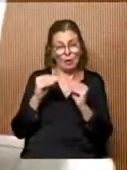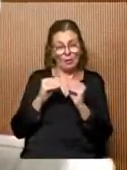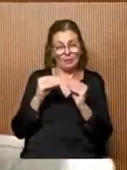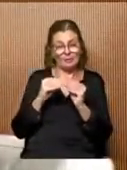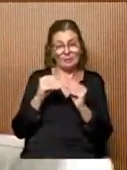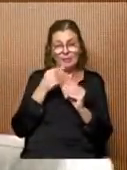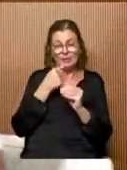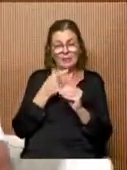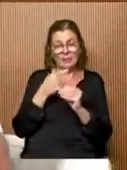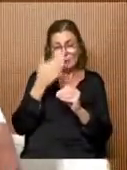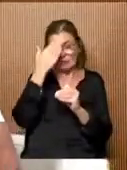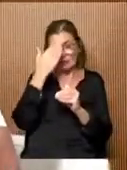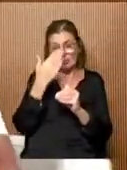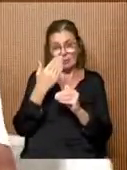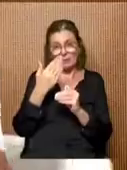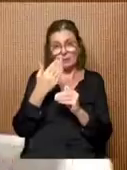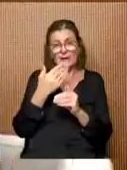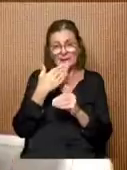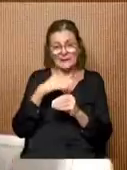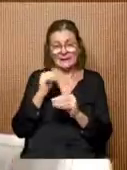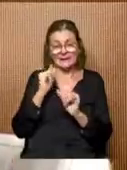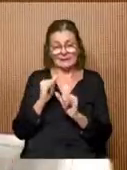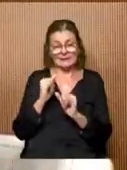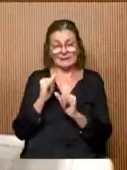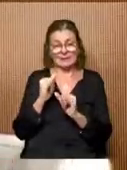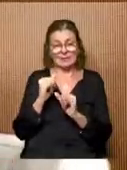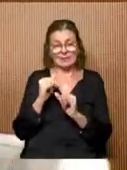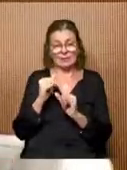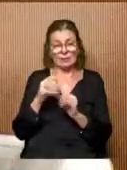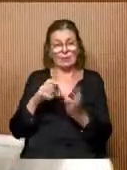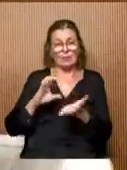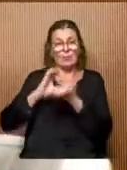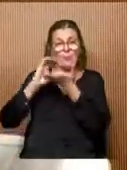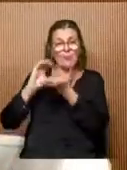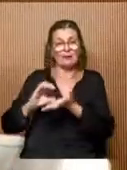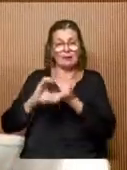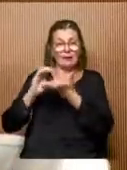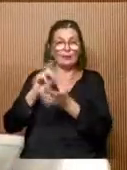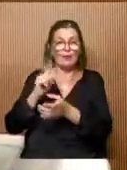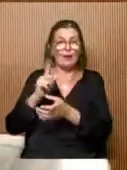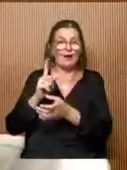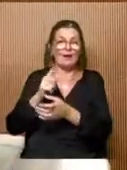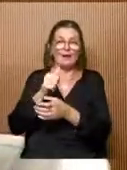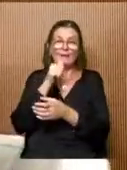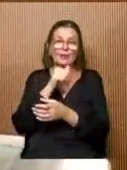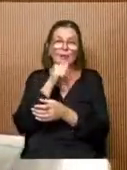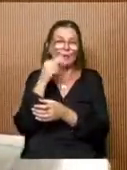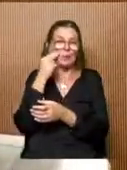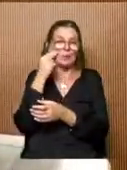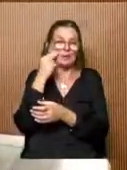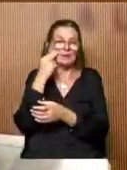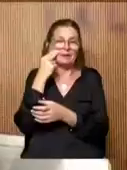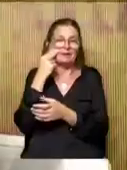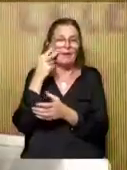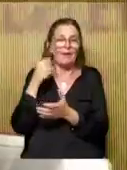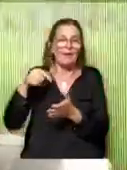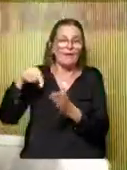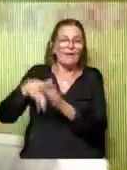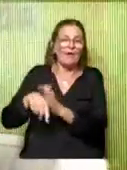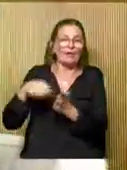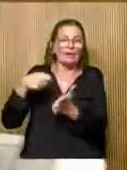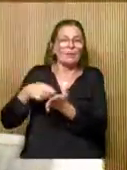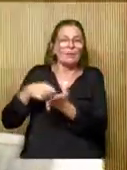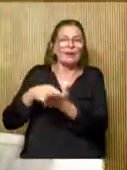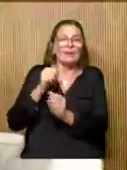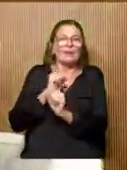las compañeras del Frente Amplio y lo han entendido, que las partidas presupuestarias no resuelven el problema. Tiene que haber un fondo específico para